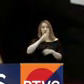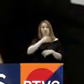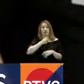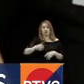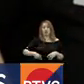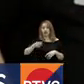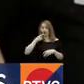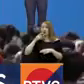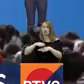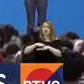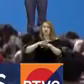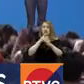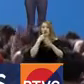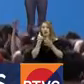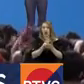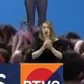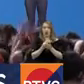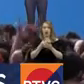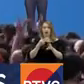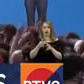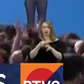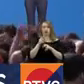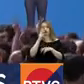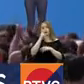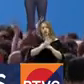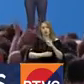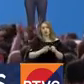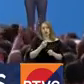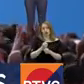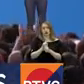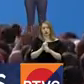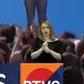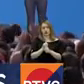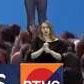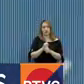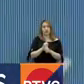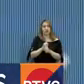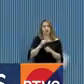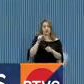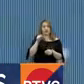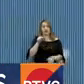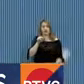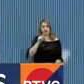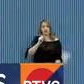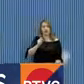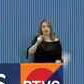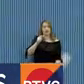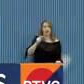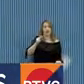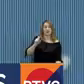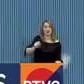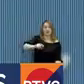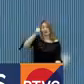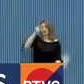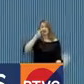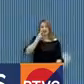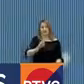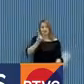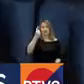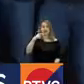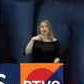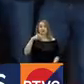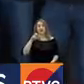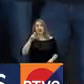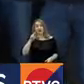a mantener un diálogo durante los próximos dos años de su mandato esta será la primera vez que el peronismo no tendrá la mayoría en